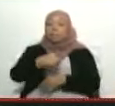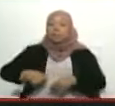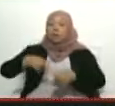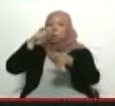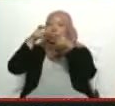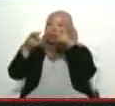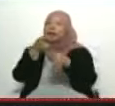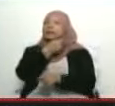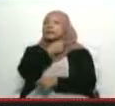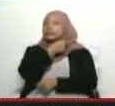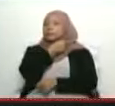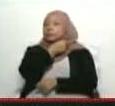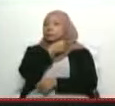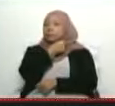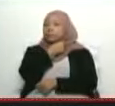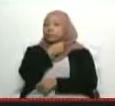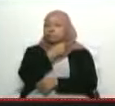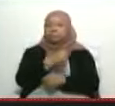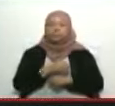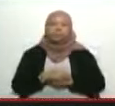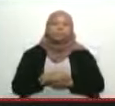William Saab.